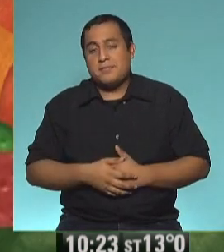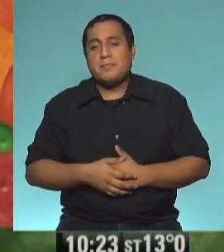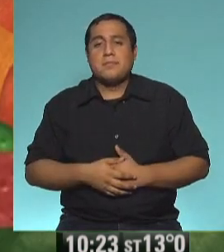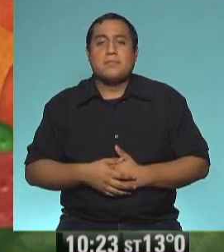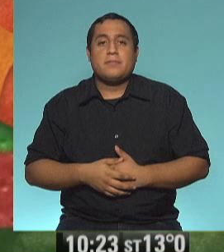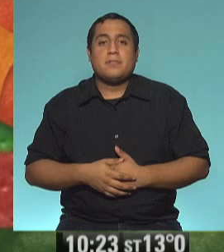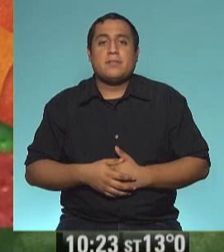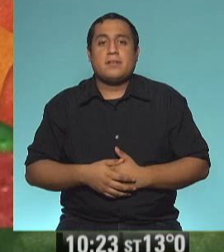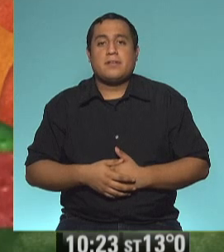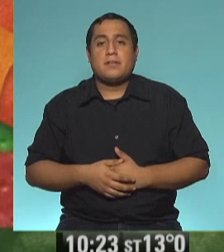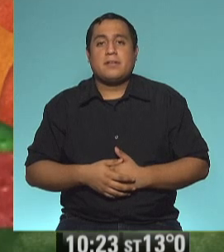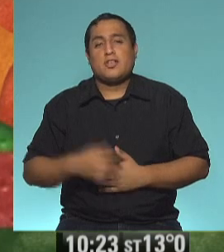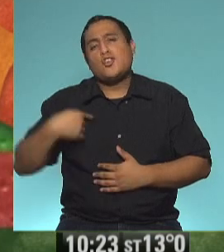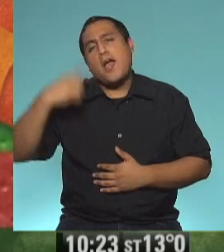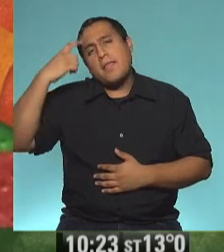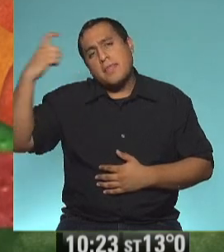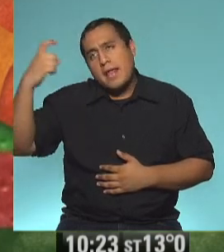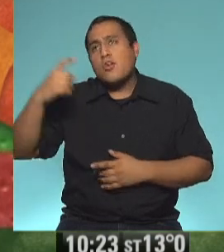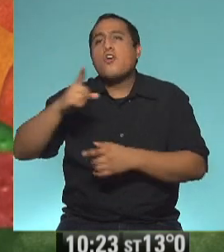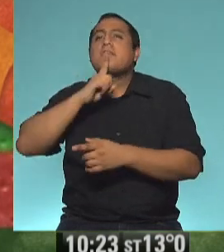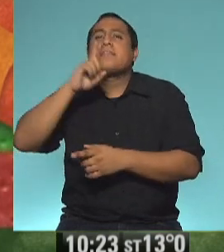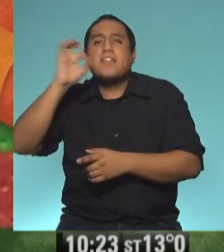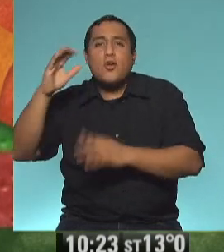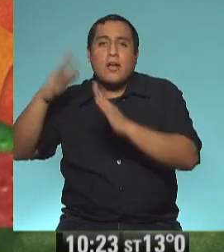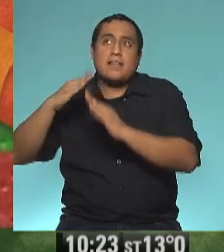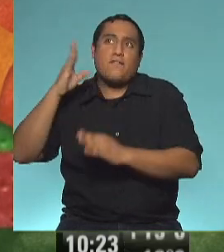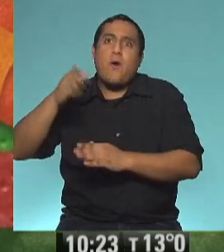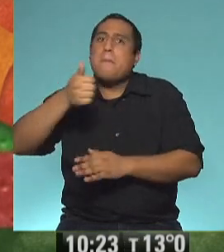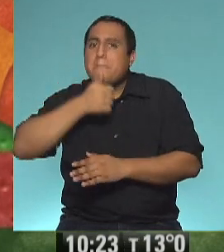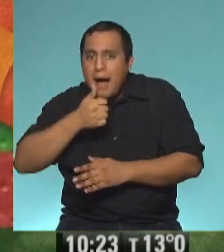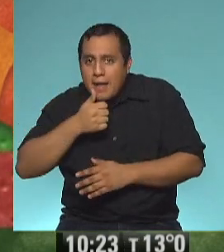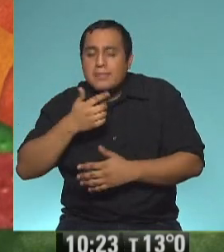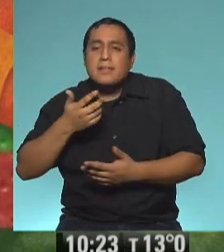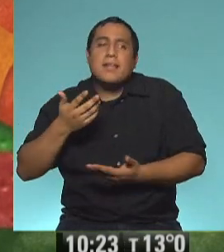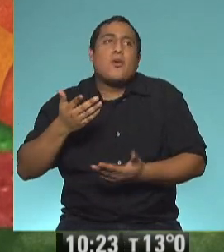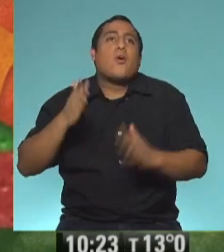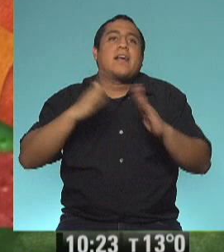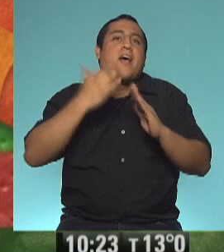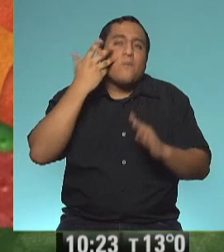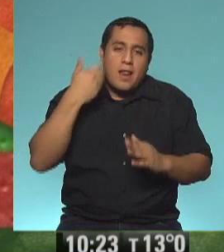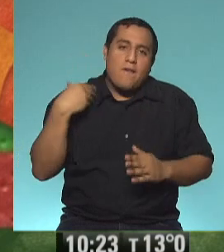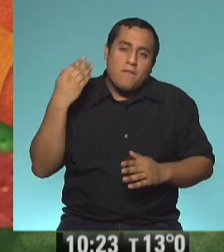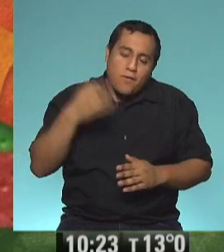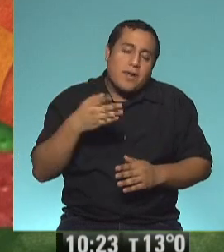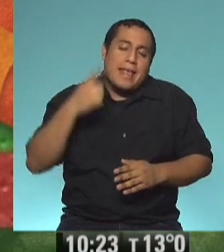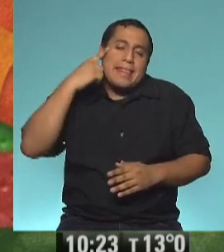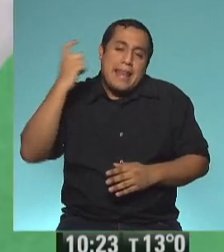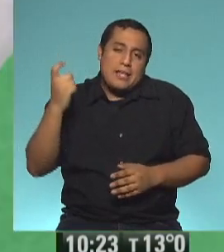Este año ir a la casa de los tíos, tu mamá te hace llamar con la casa de la abuela.